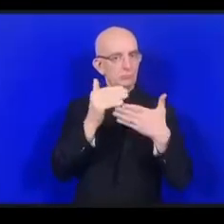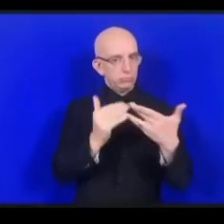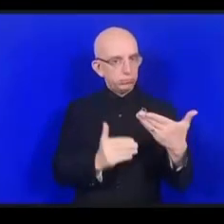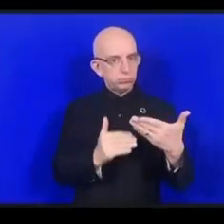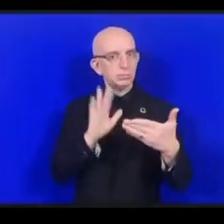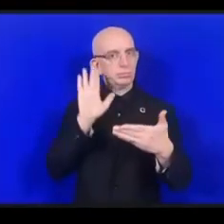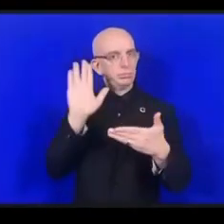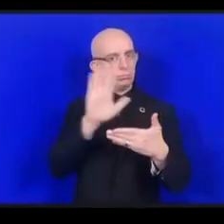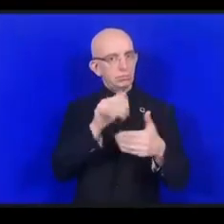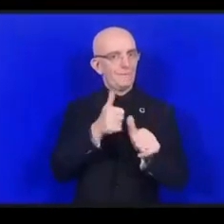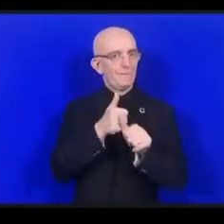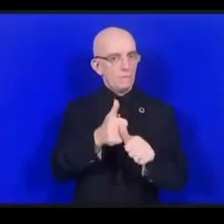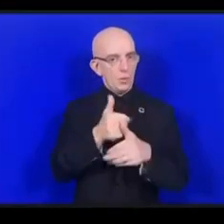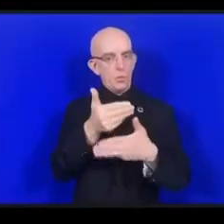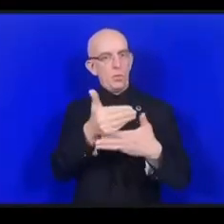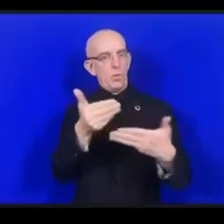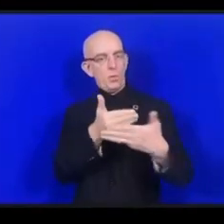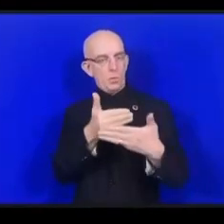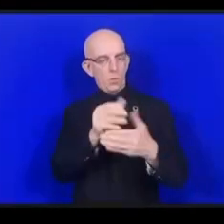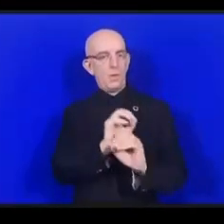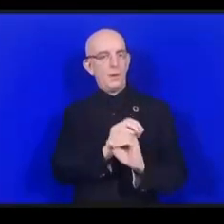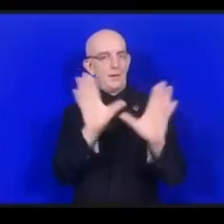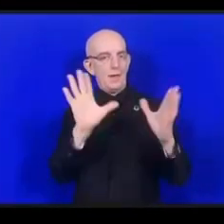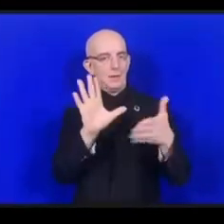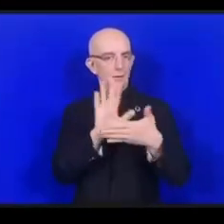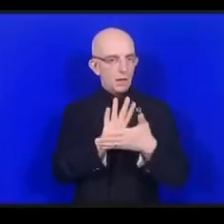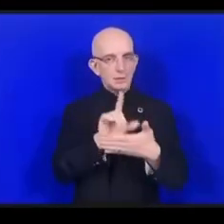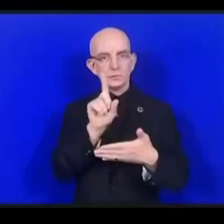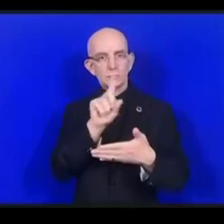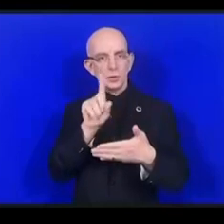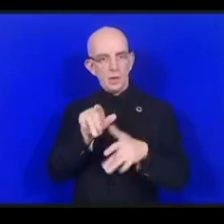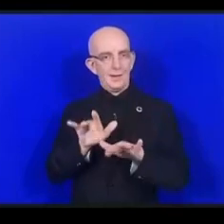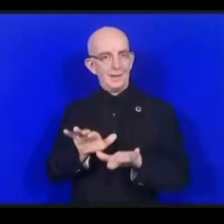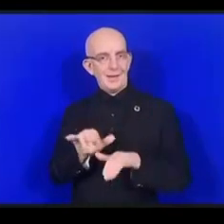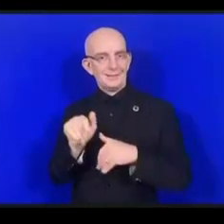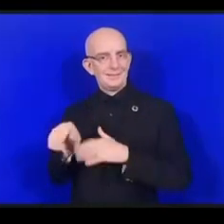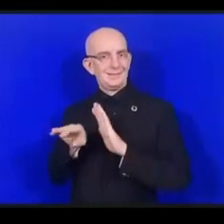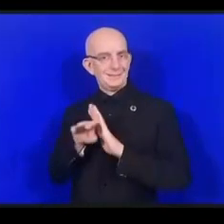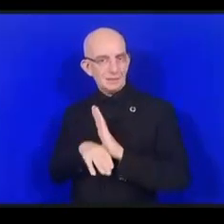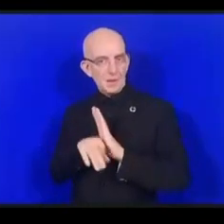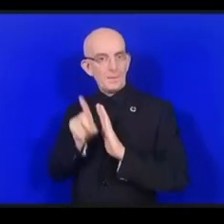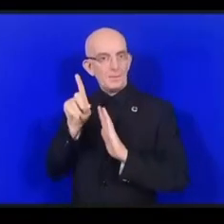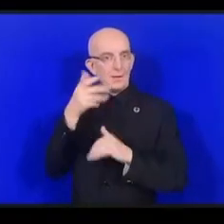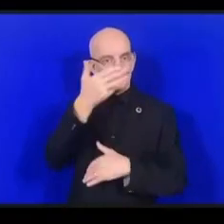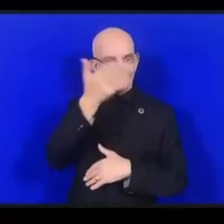conducta No solamente la norma escrita en este ámbito